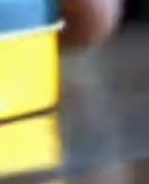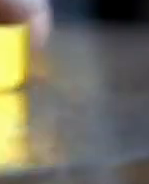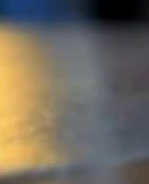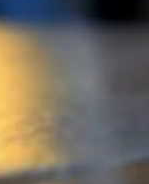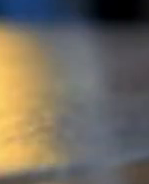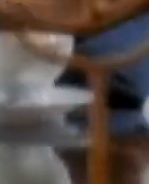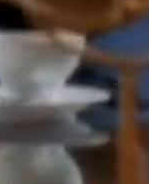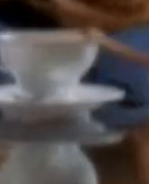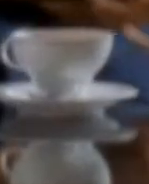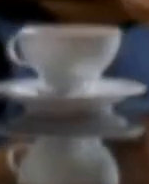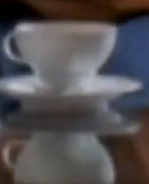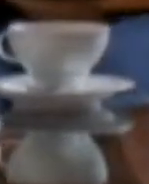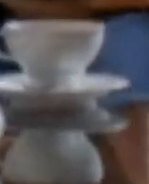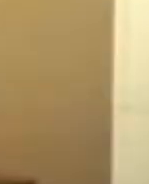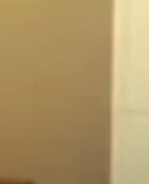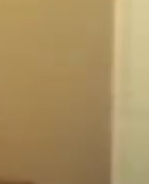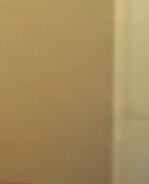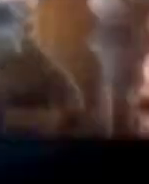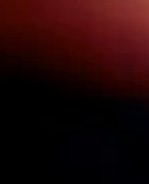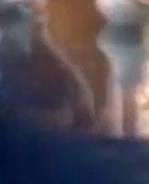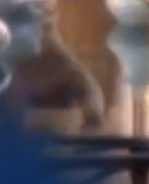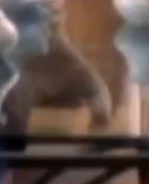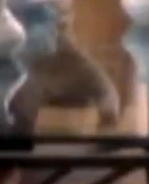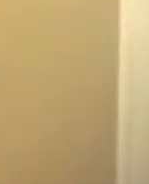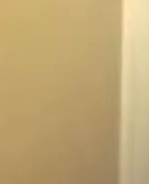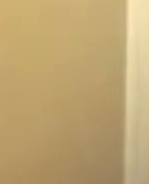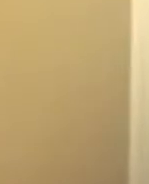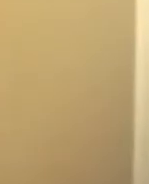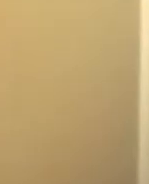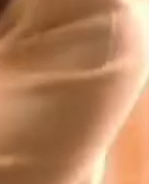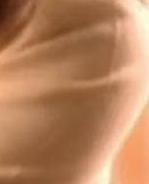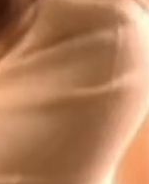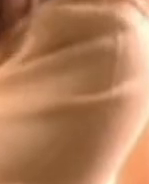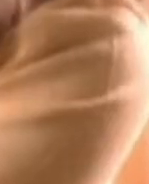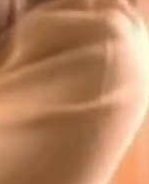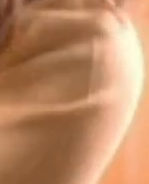pues no sé pero cuando locatel esa señora el trauma